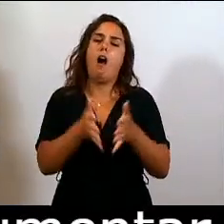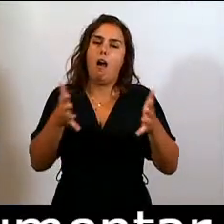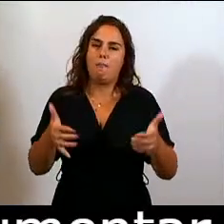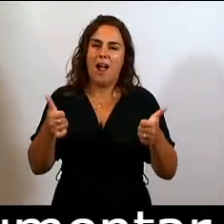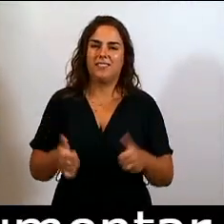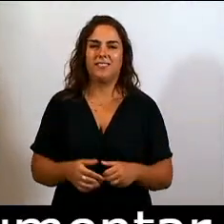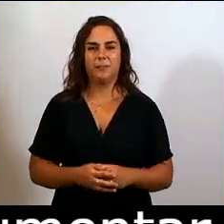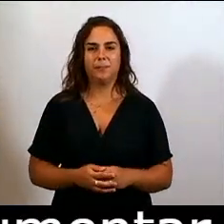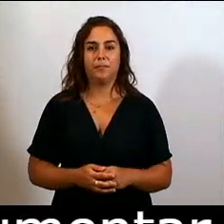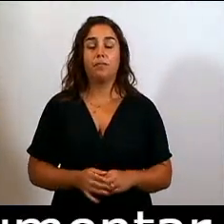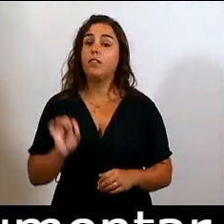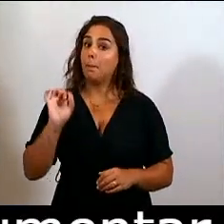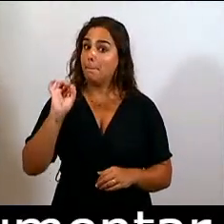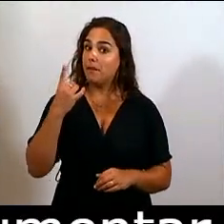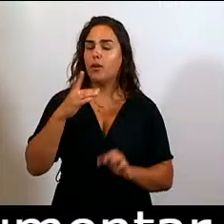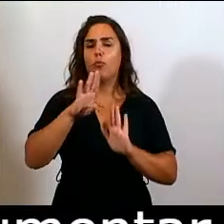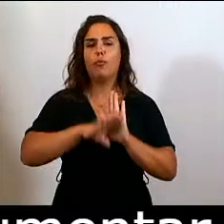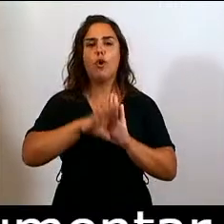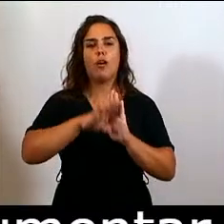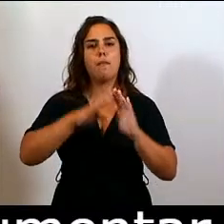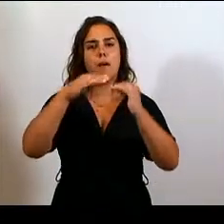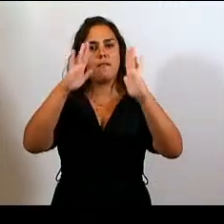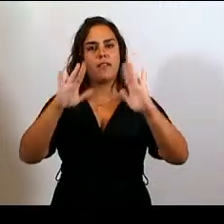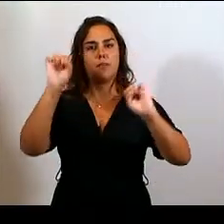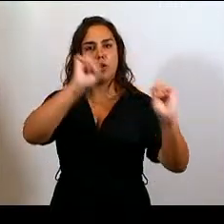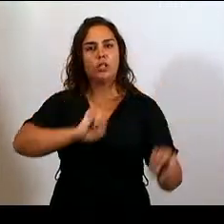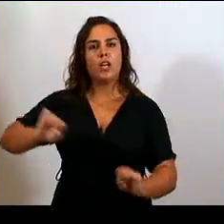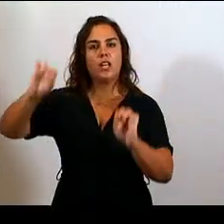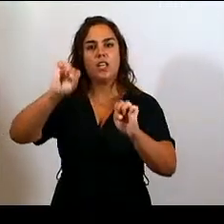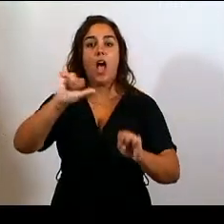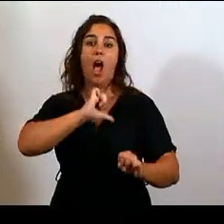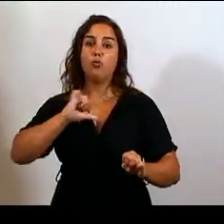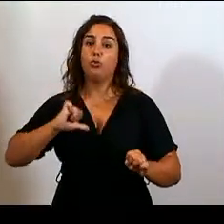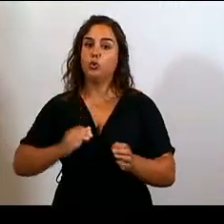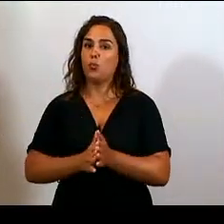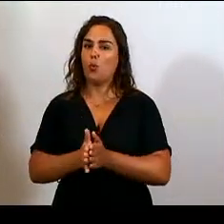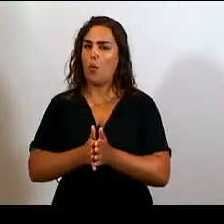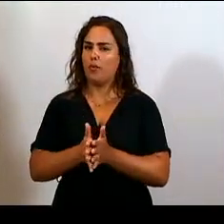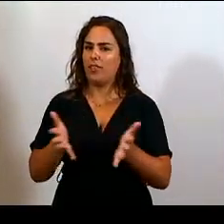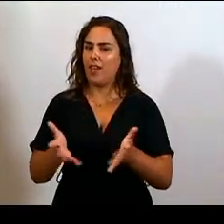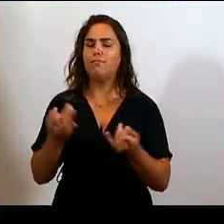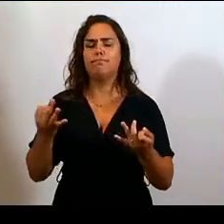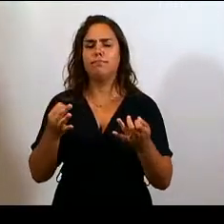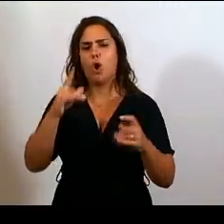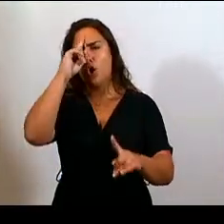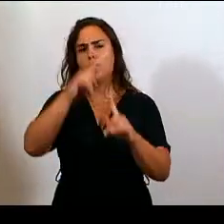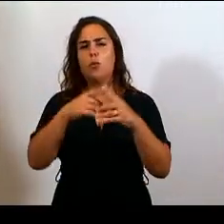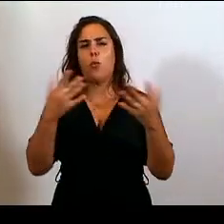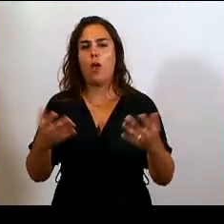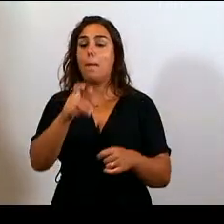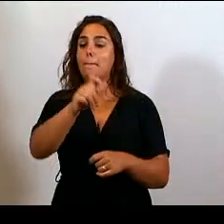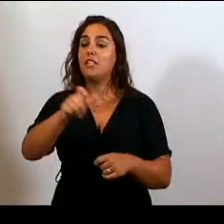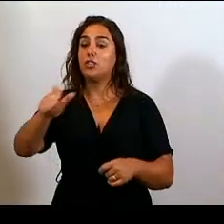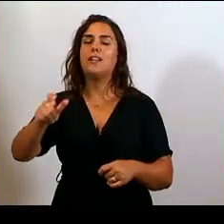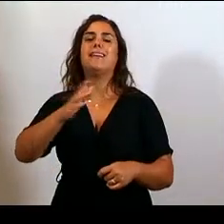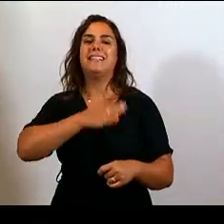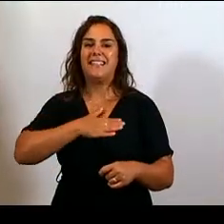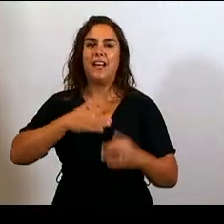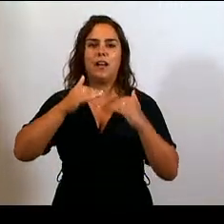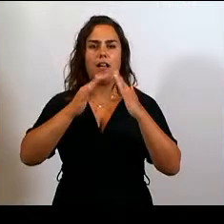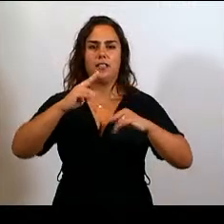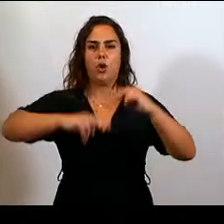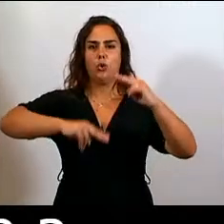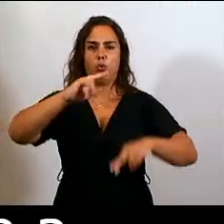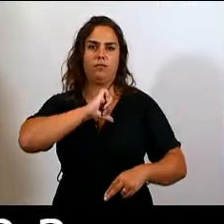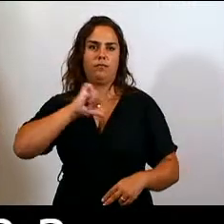primer lugar, el programa de vivienda protegida autopromovida se dirige a personas que quieren construir su propia vivienda. Si